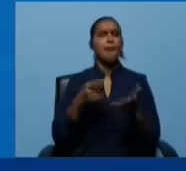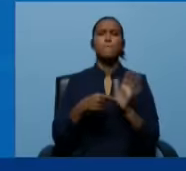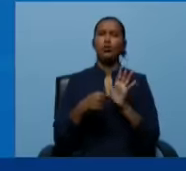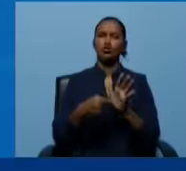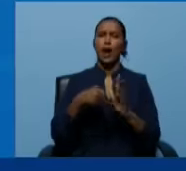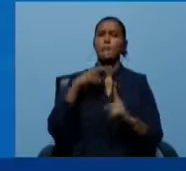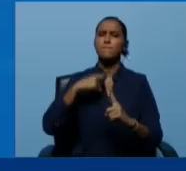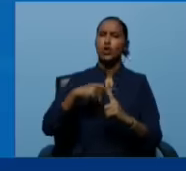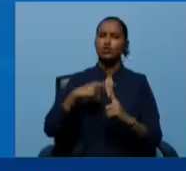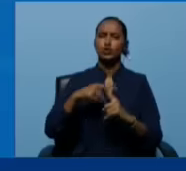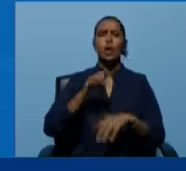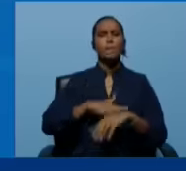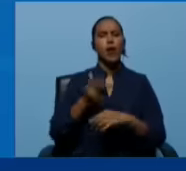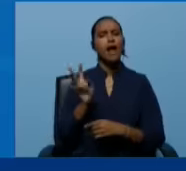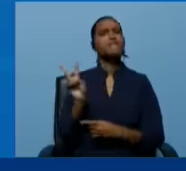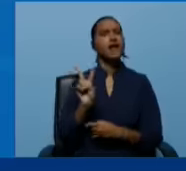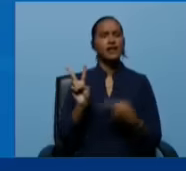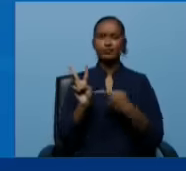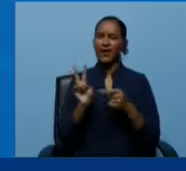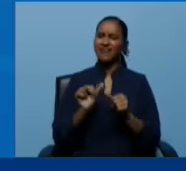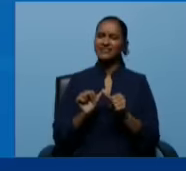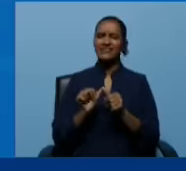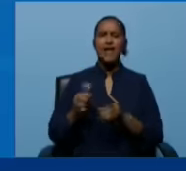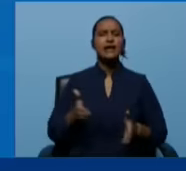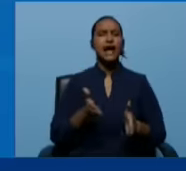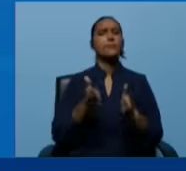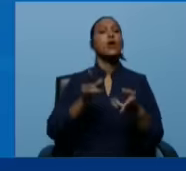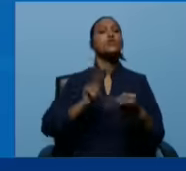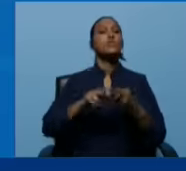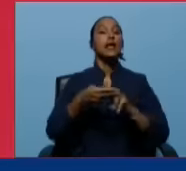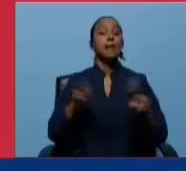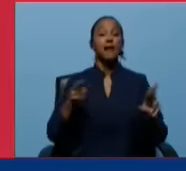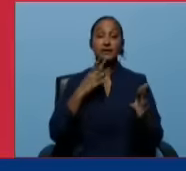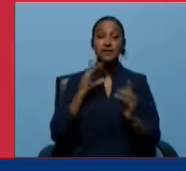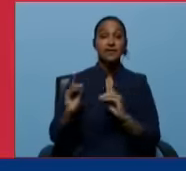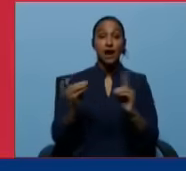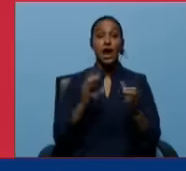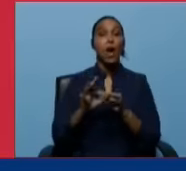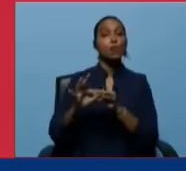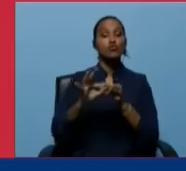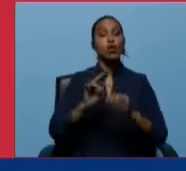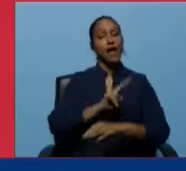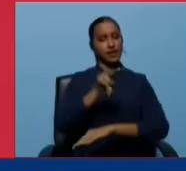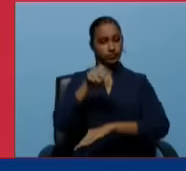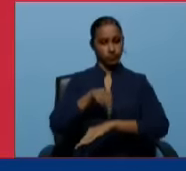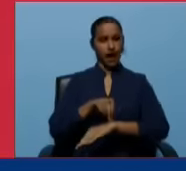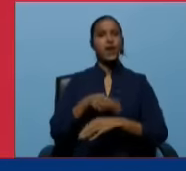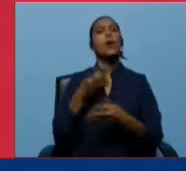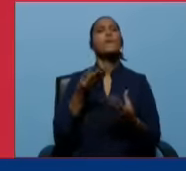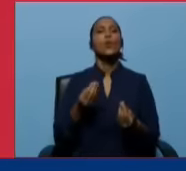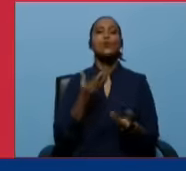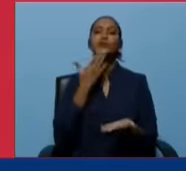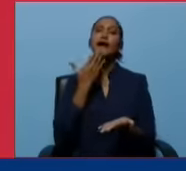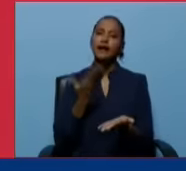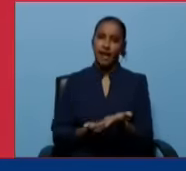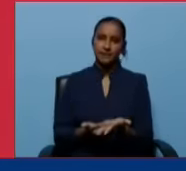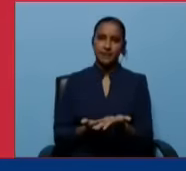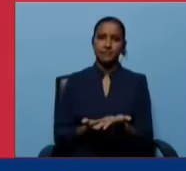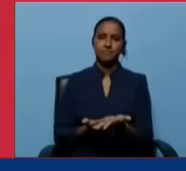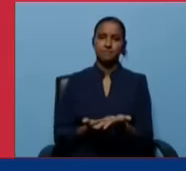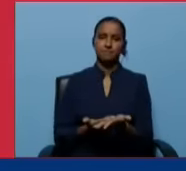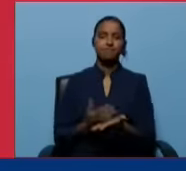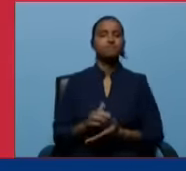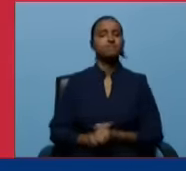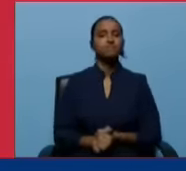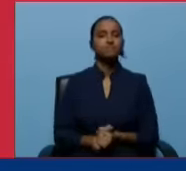Venezuela seguirá transitando el camino de la paz, el diálogo y la unión nacional. Ese es nuestro destino. Muchas gracias. Entonces vamos a